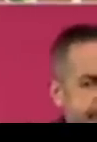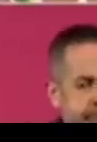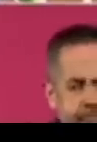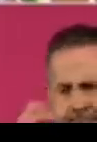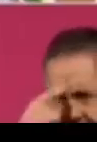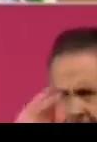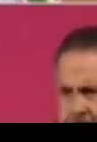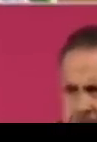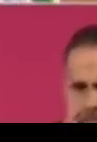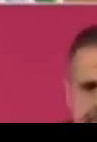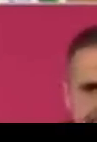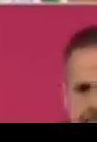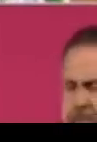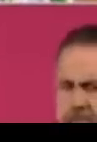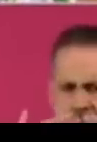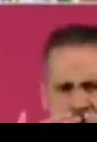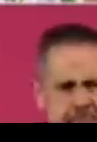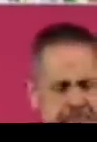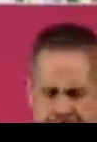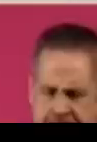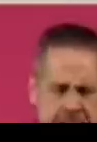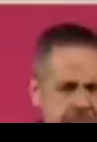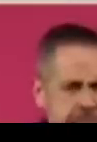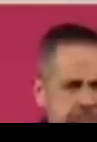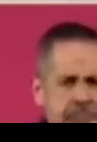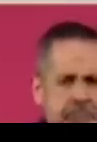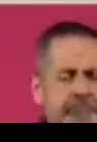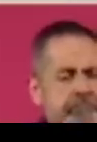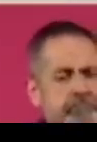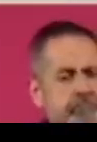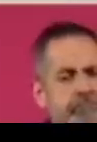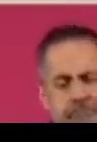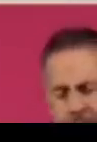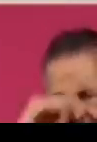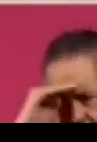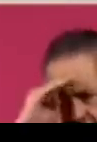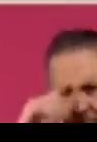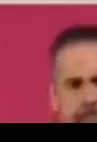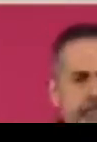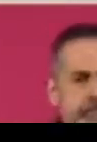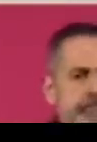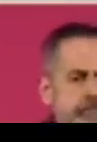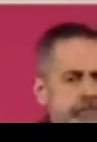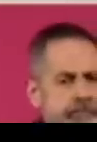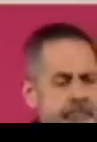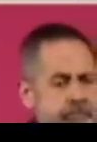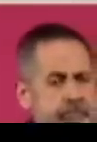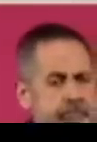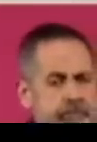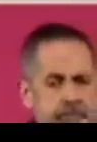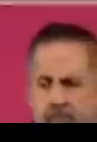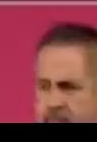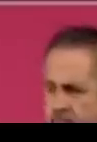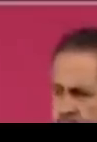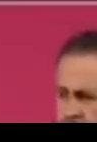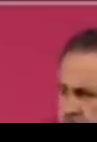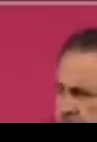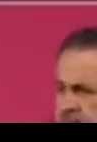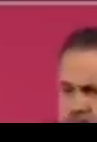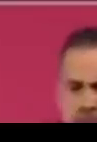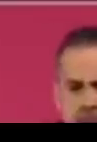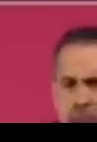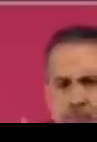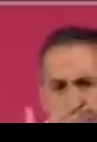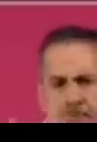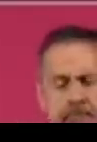de México que consideramos que está funcionando bien